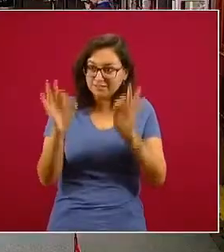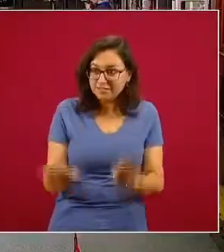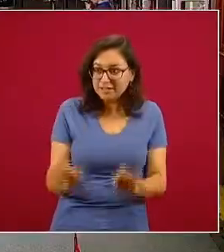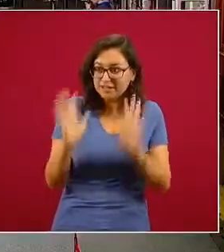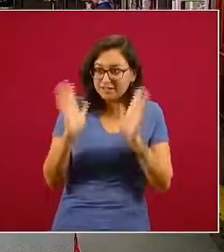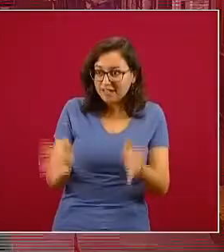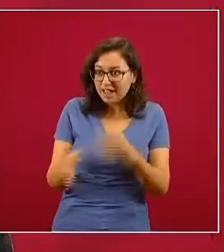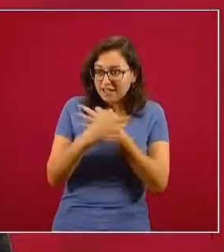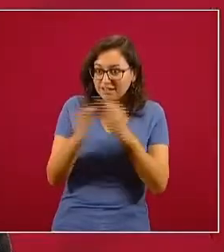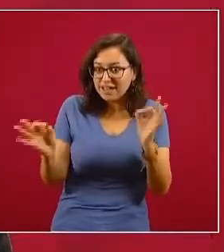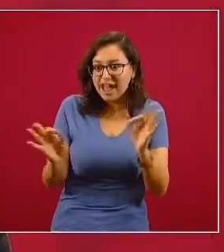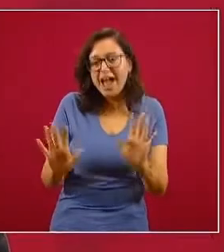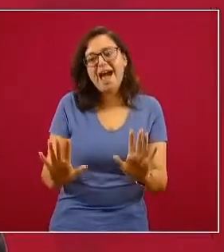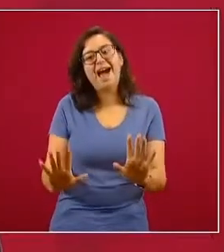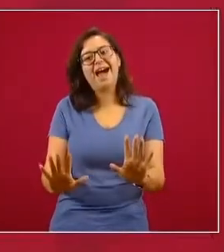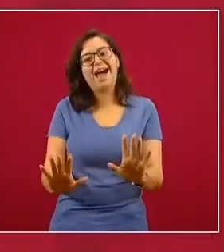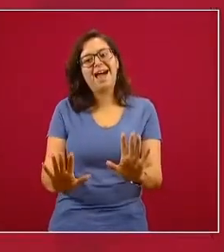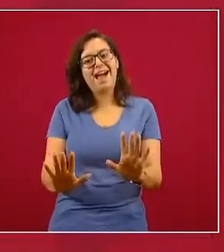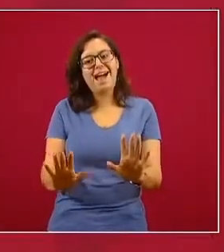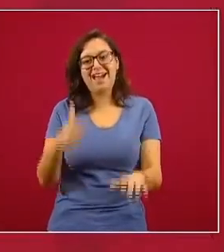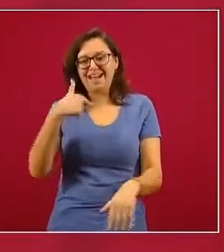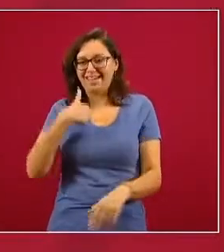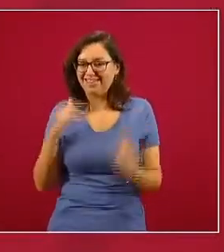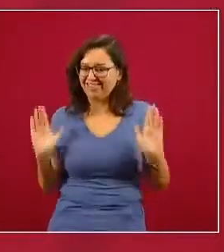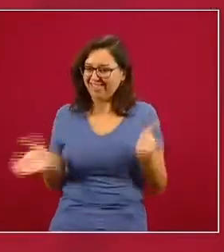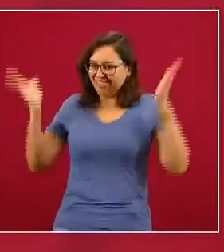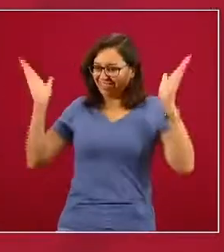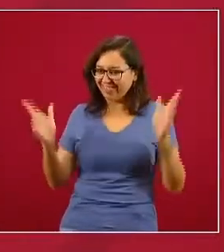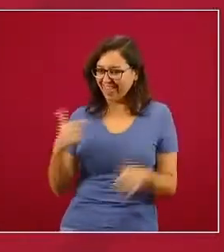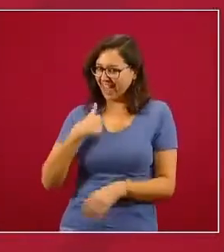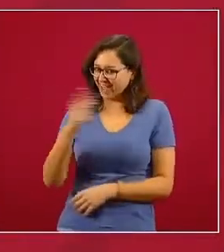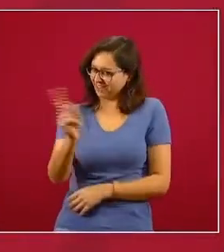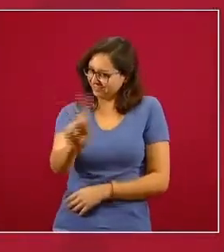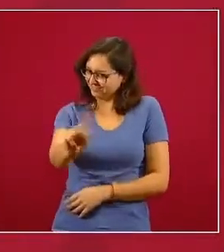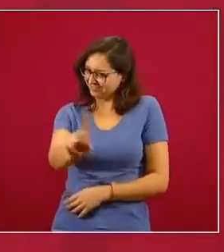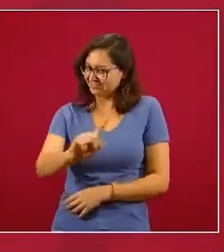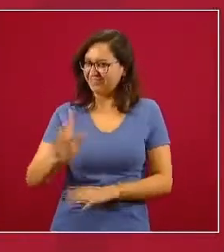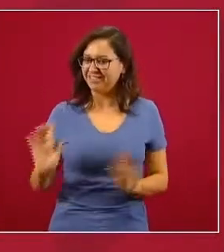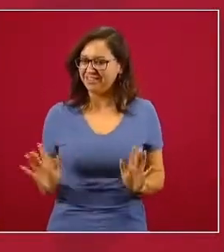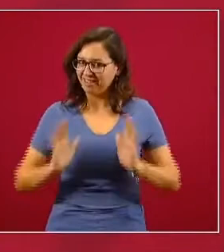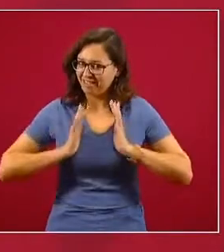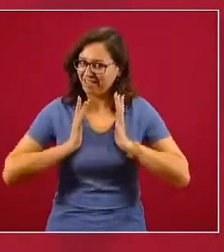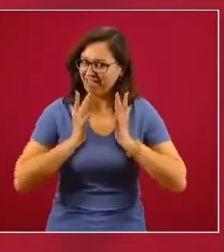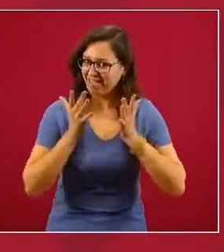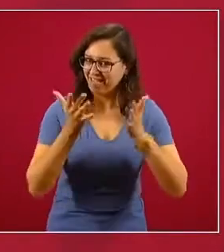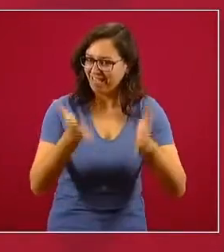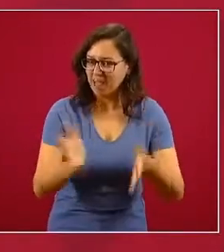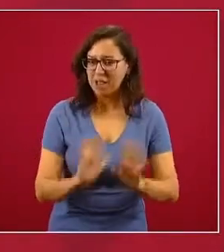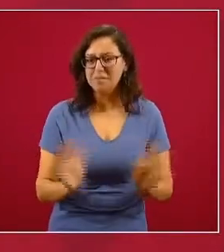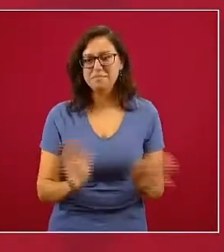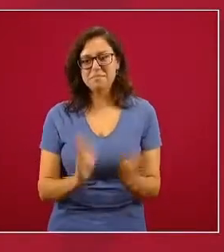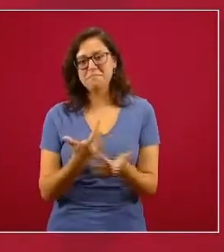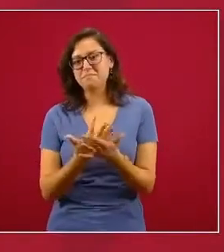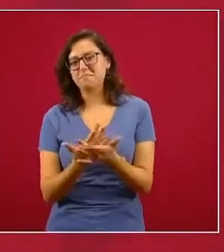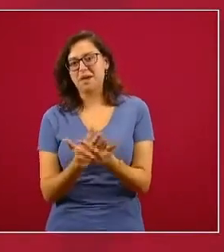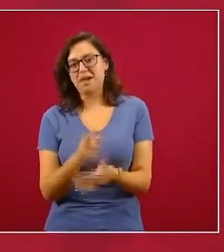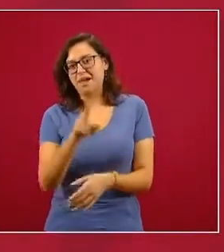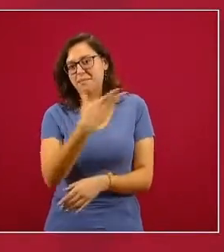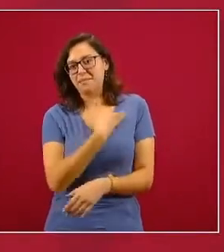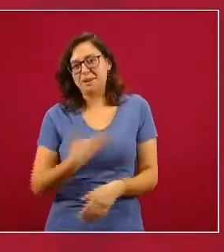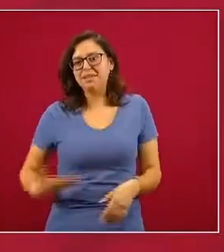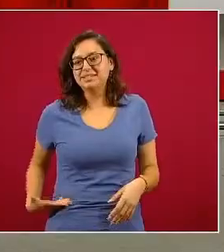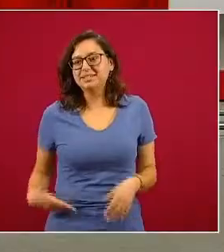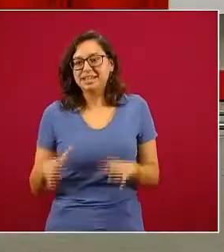No caeré. No, esto será responsabilidad en su momento del propio presidente, muy